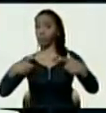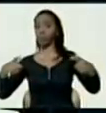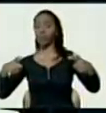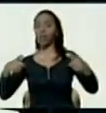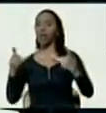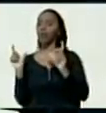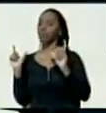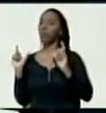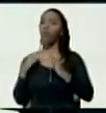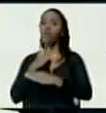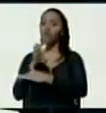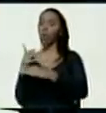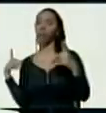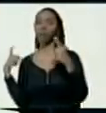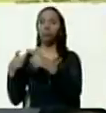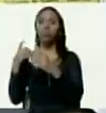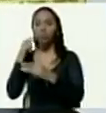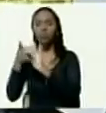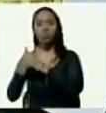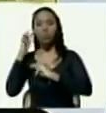reunieron el señor Giuliani,